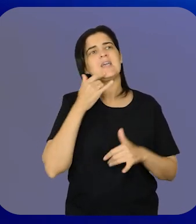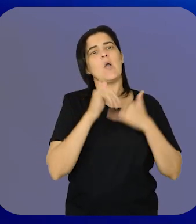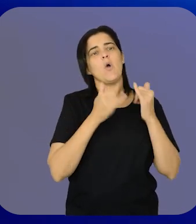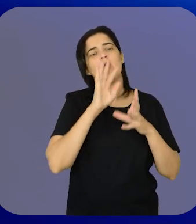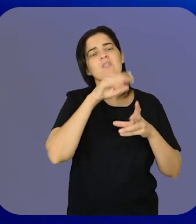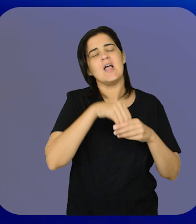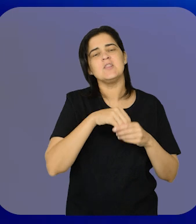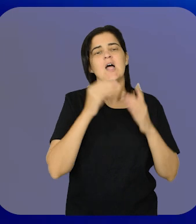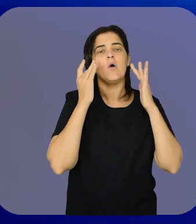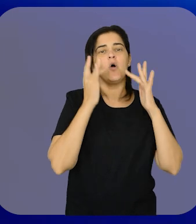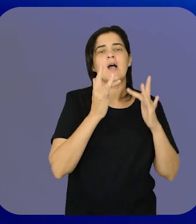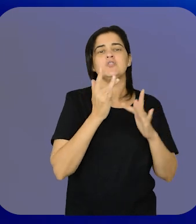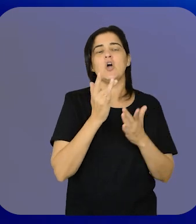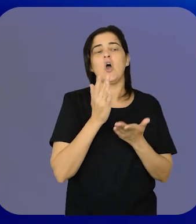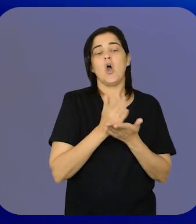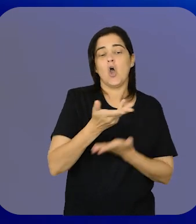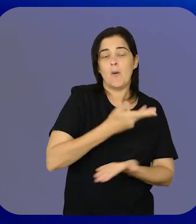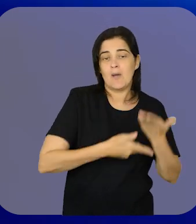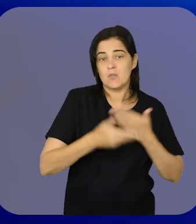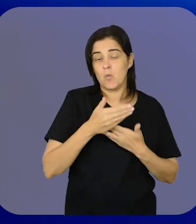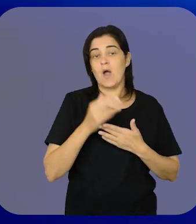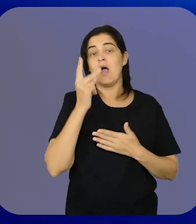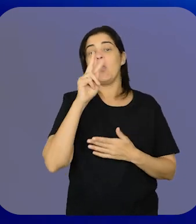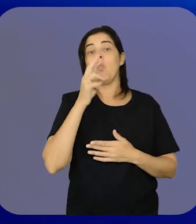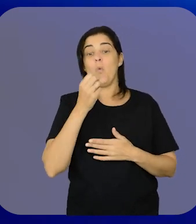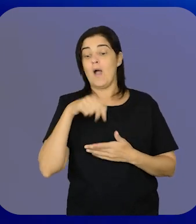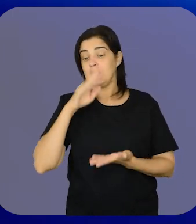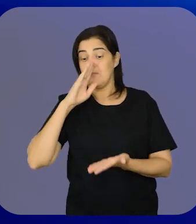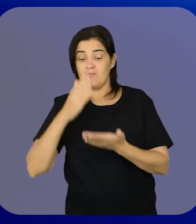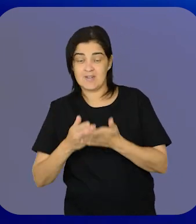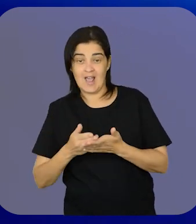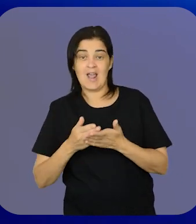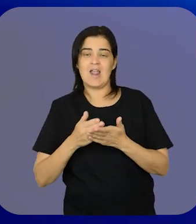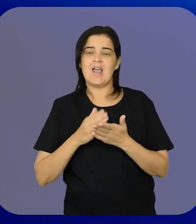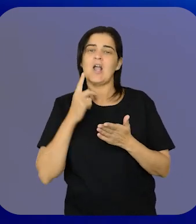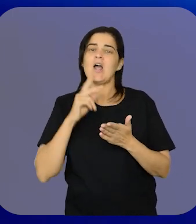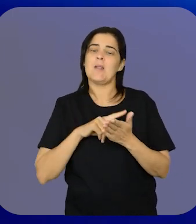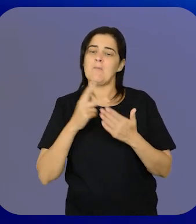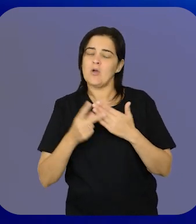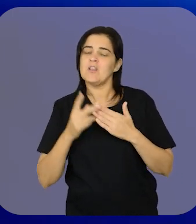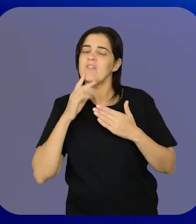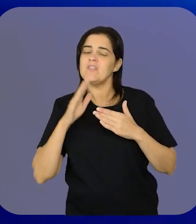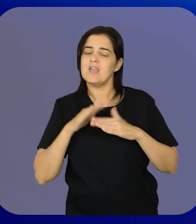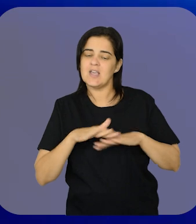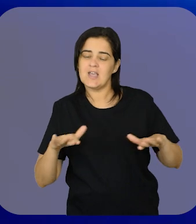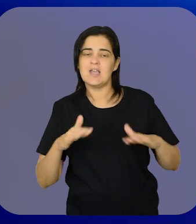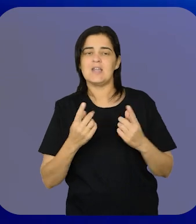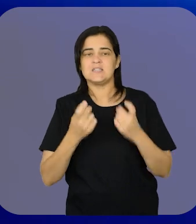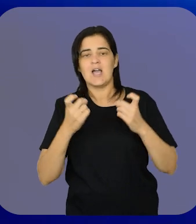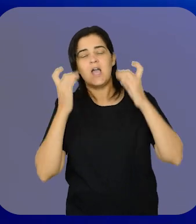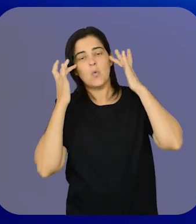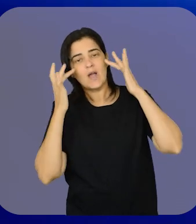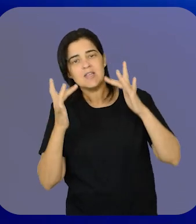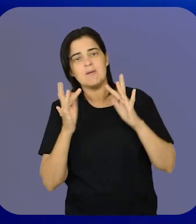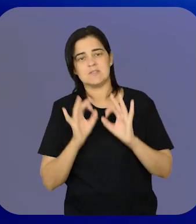educación cooperativa? Aplicar el DUA en esta etapa final del trayecto en cuanto a acompañamiento de chicos con necesidades